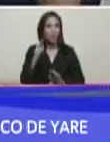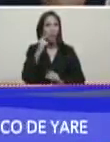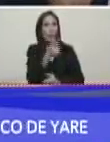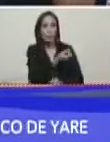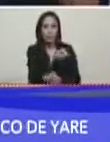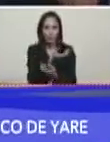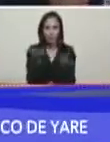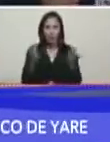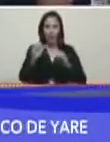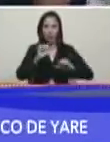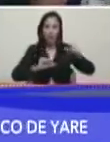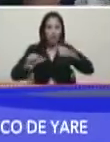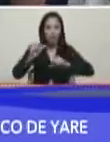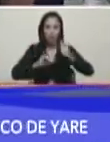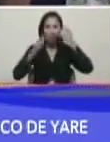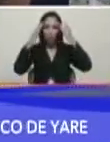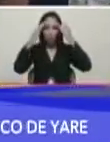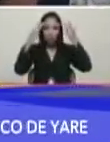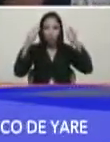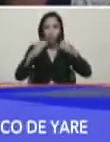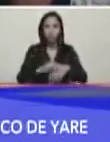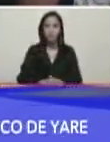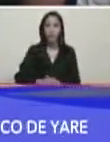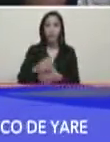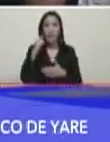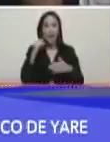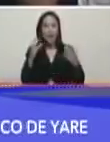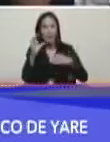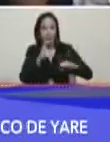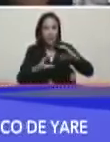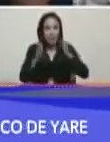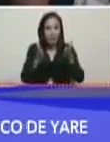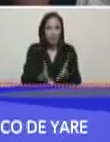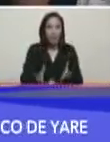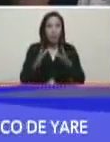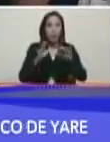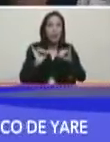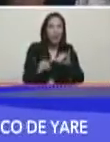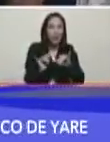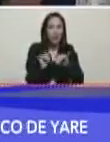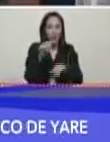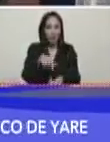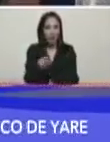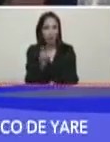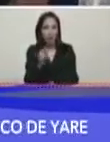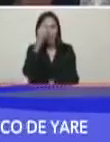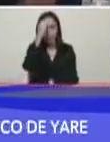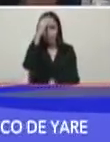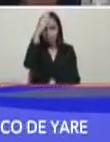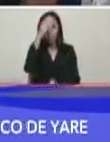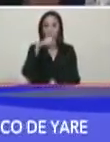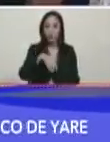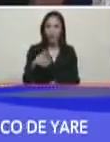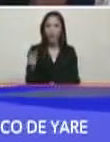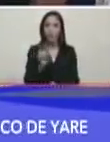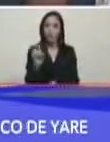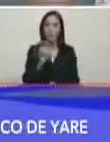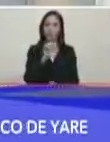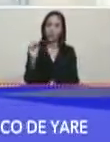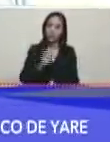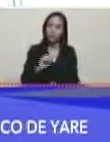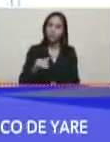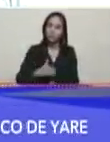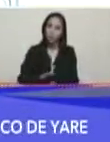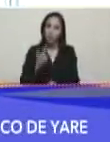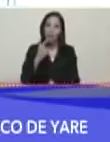científicos, y claro, con la tecnología venezolana, la ingeniería venezolana y el conocimiento, Venezuela sí se